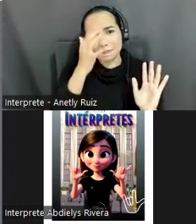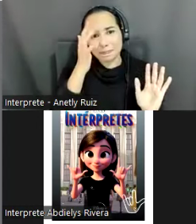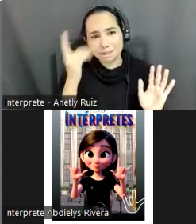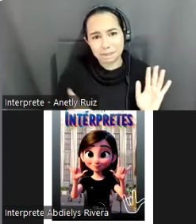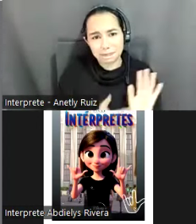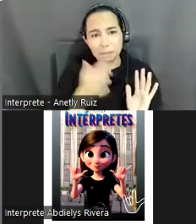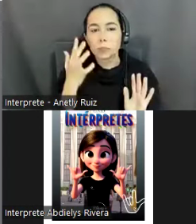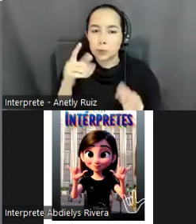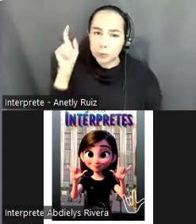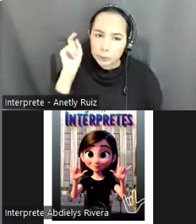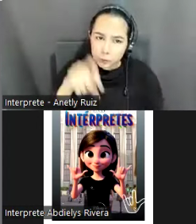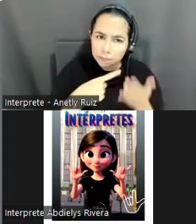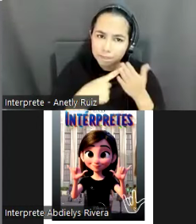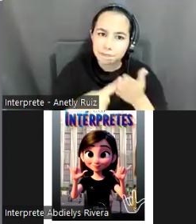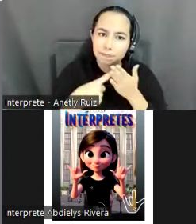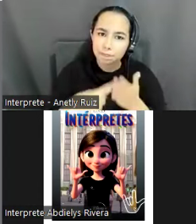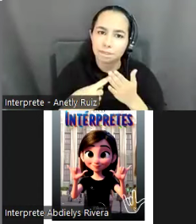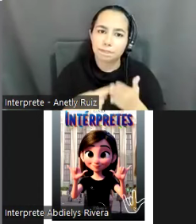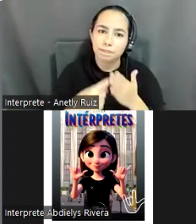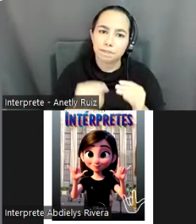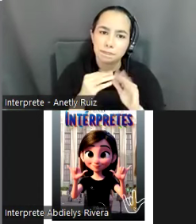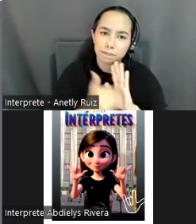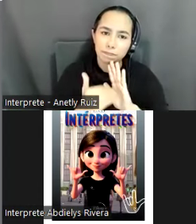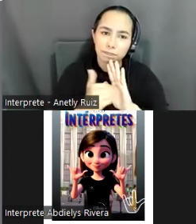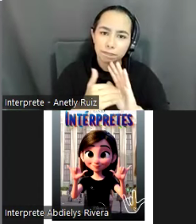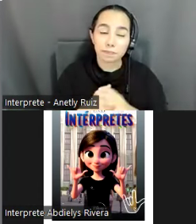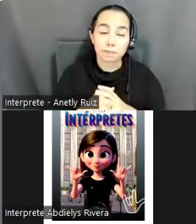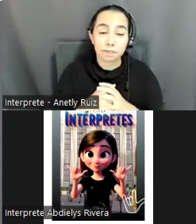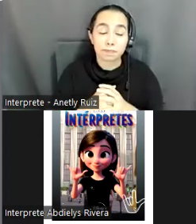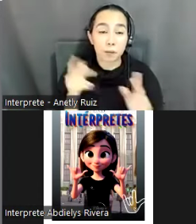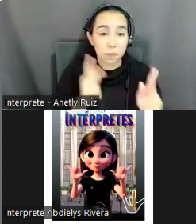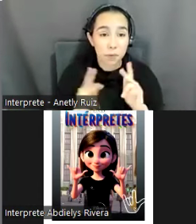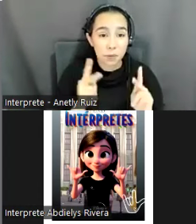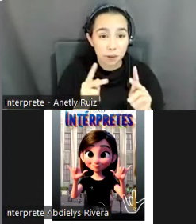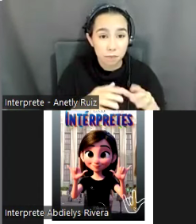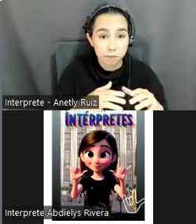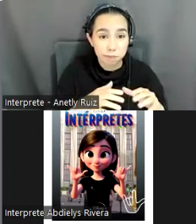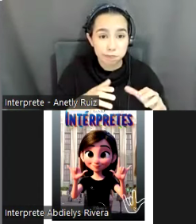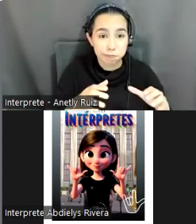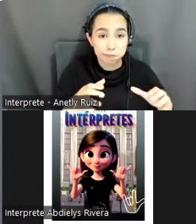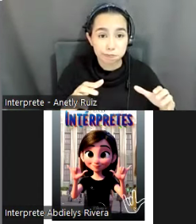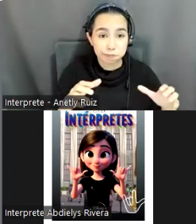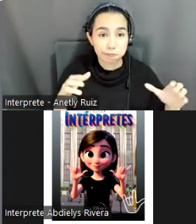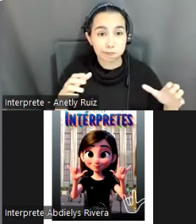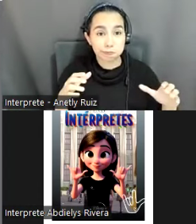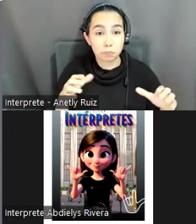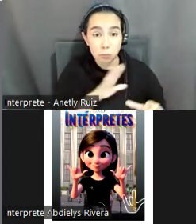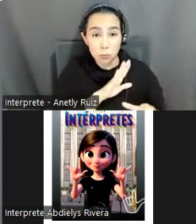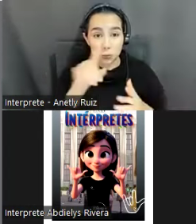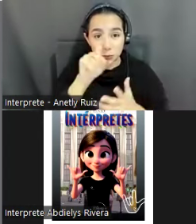necesario en torno a que la población sigue creciendo y las necesidades de la población envejeciente siguen cambiando.